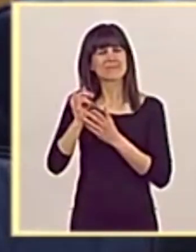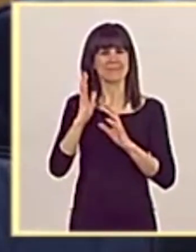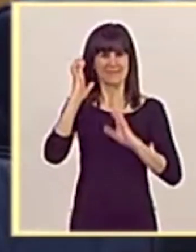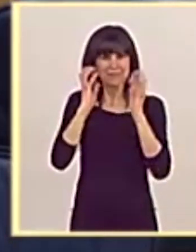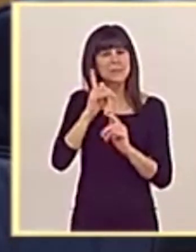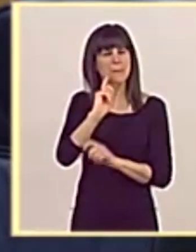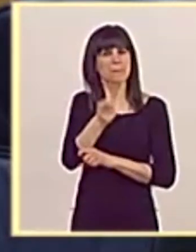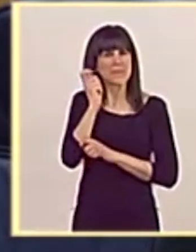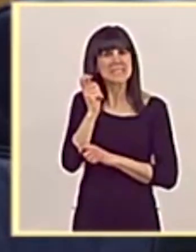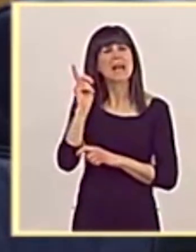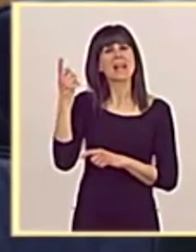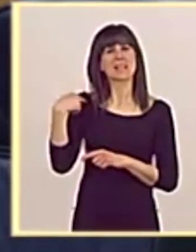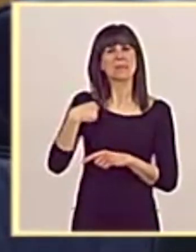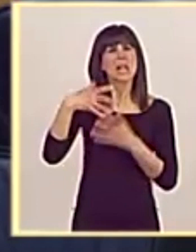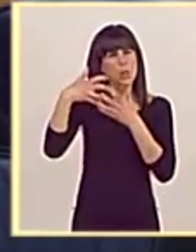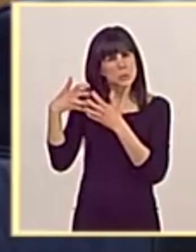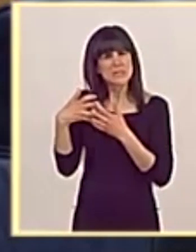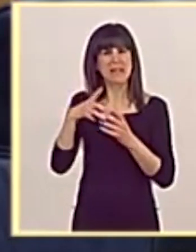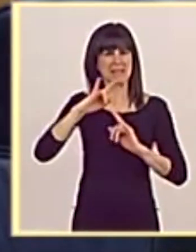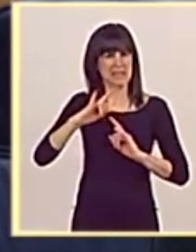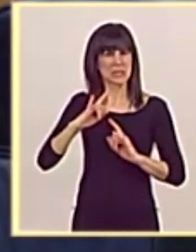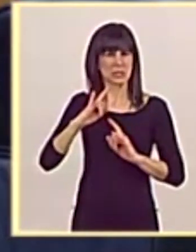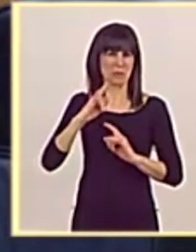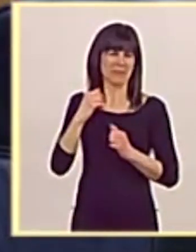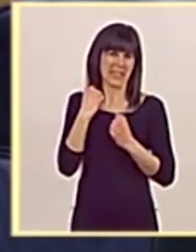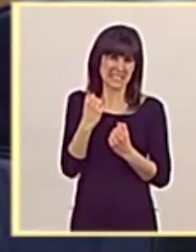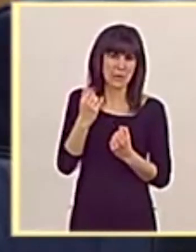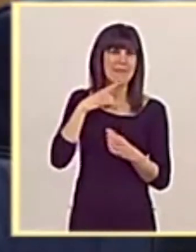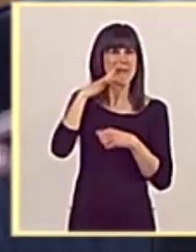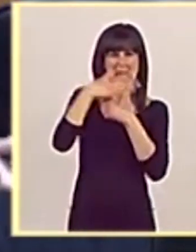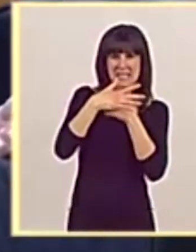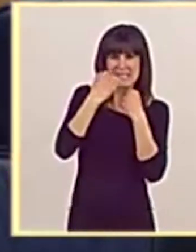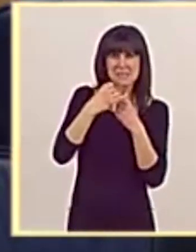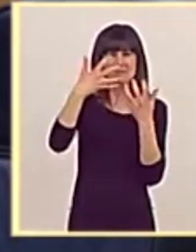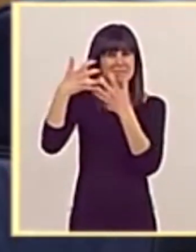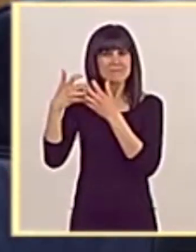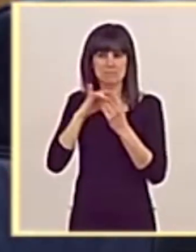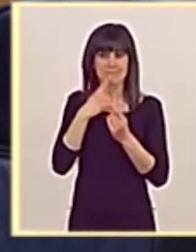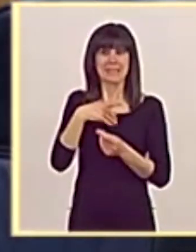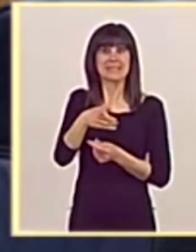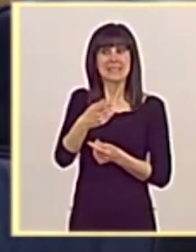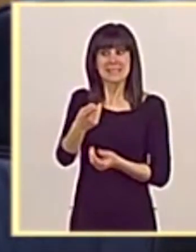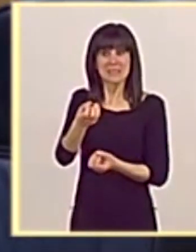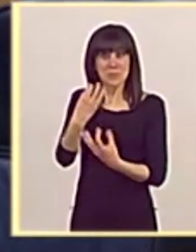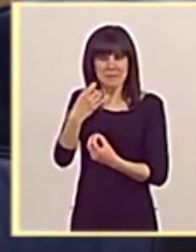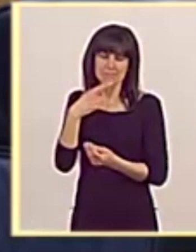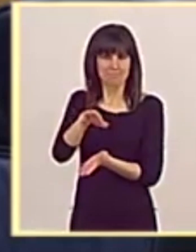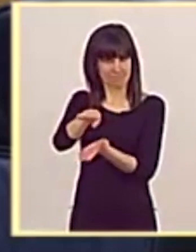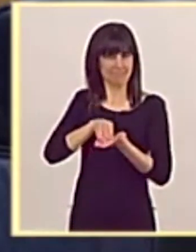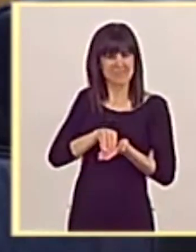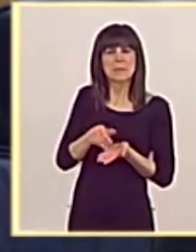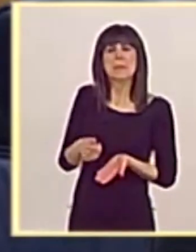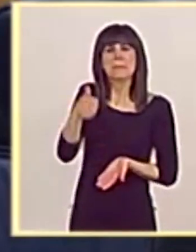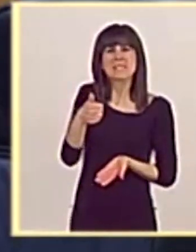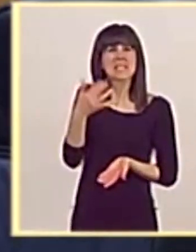la pesca, la industria electrointensiva, la industria gasintensiva. Recojo sus palabras, señoría, y le digo, ¿qué más tiene